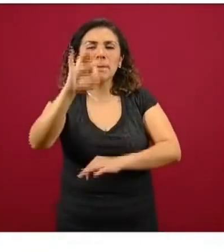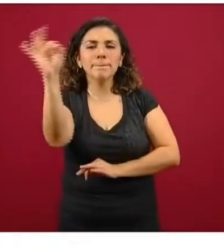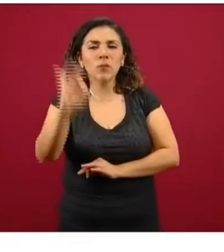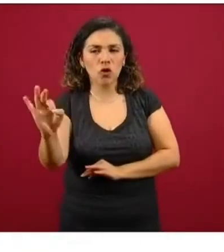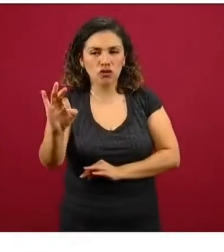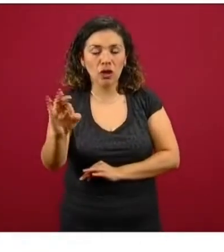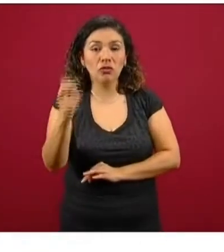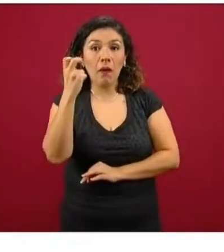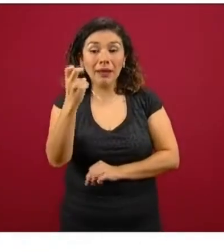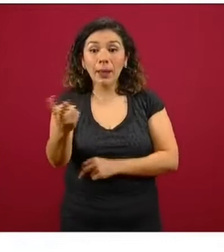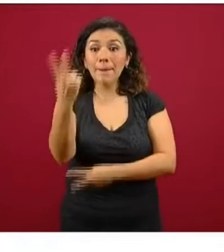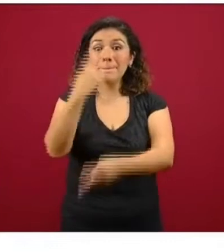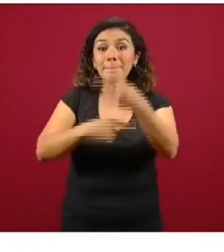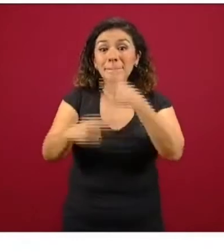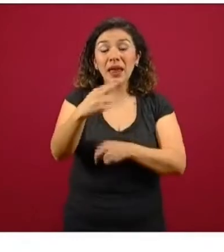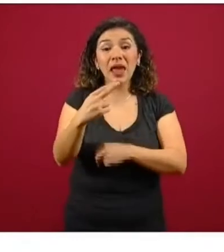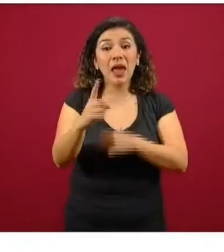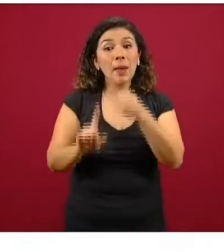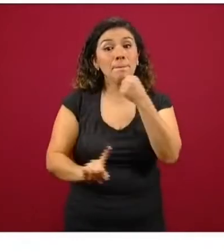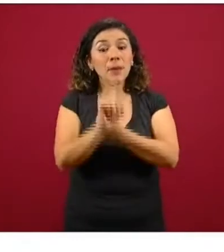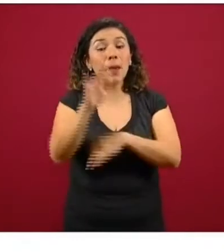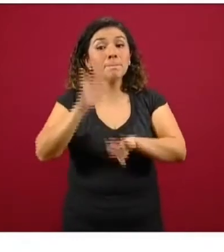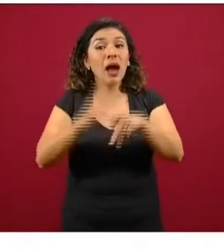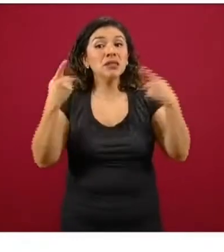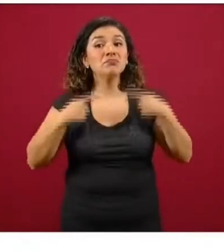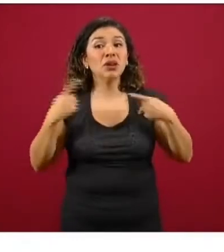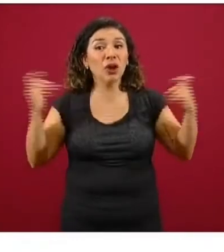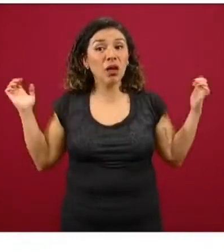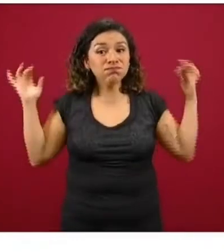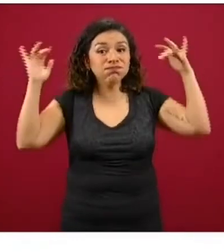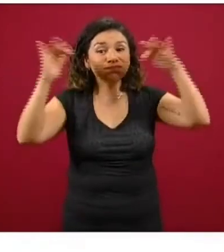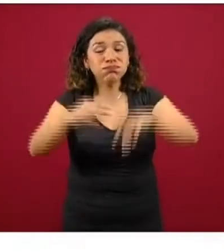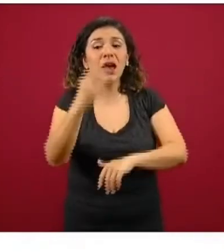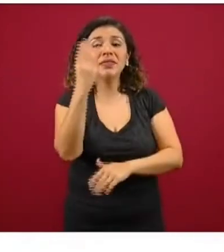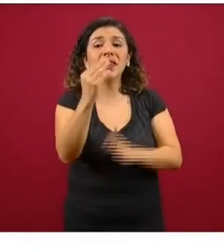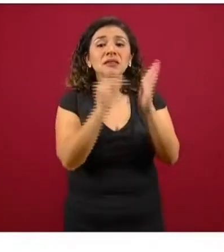29.15%, y esto dará como consecuencia una afluencia de